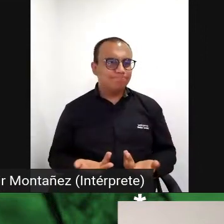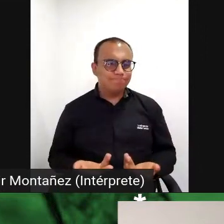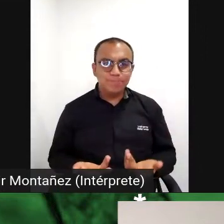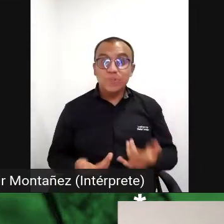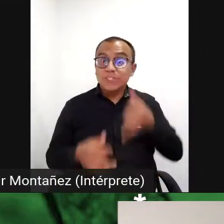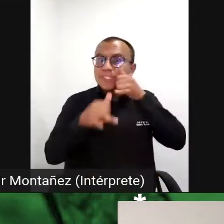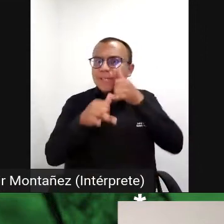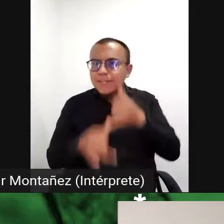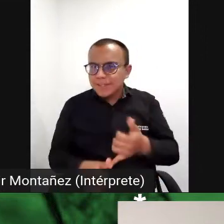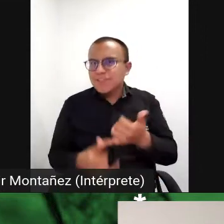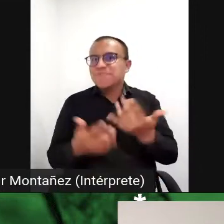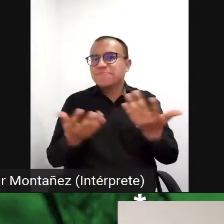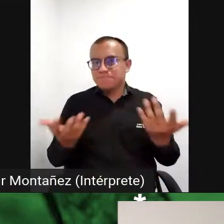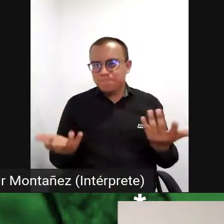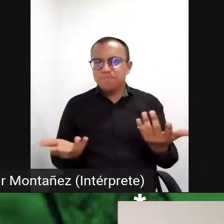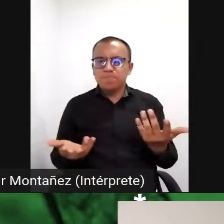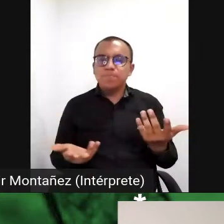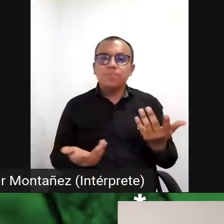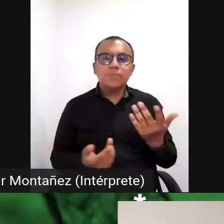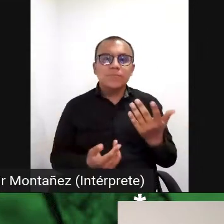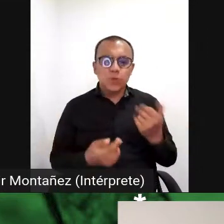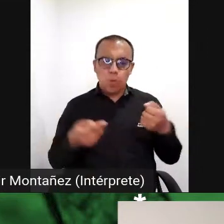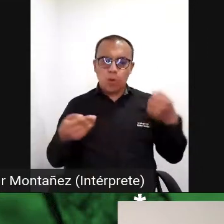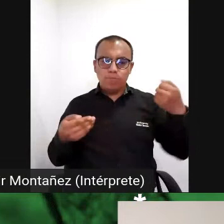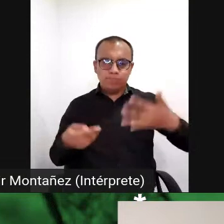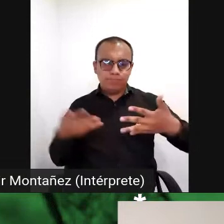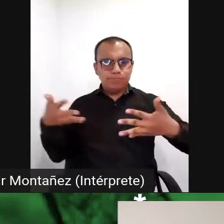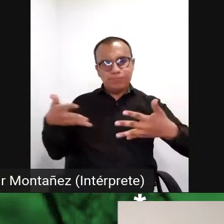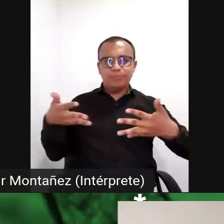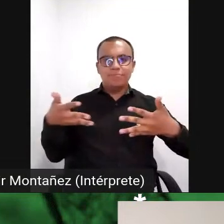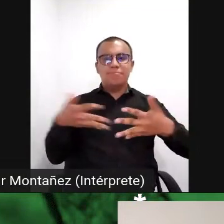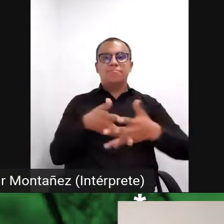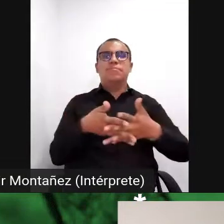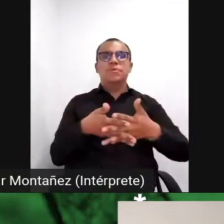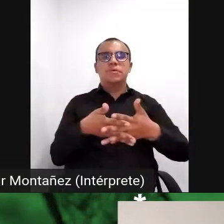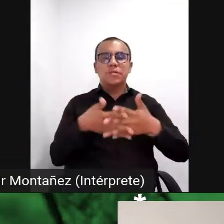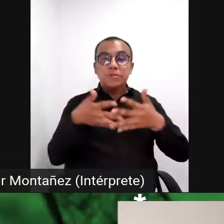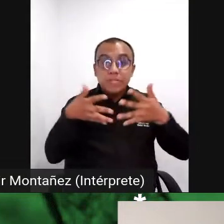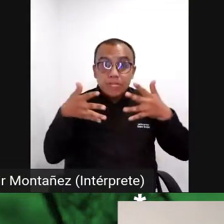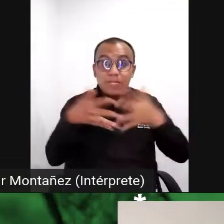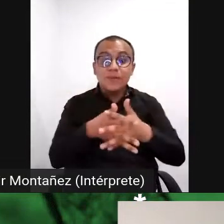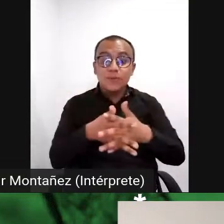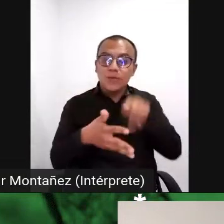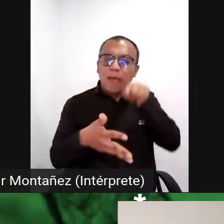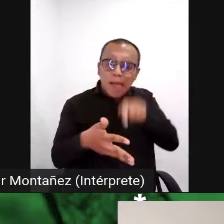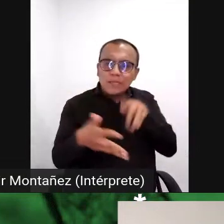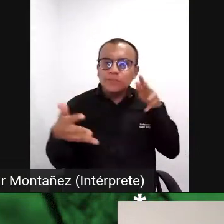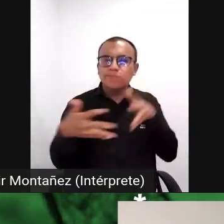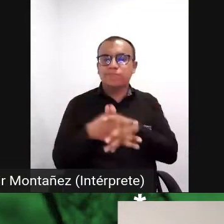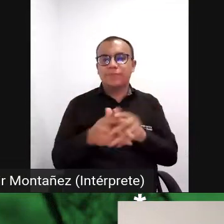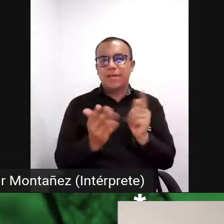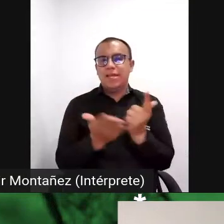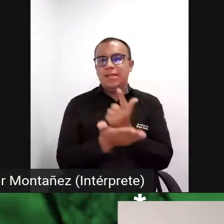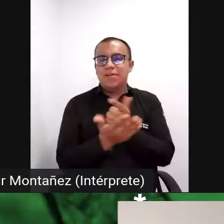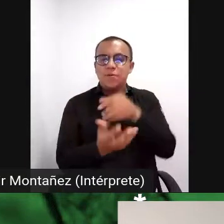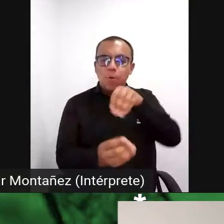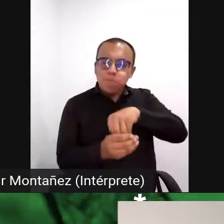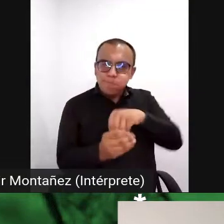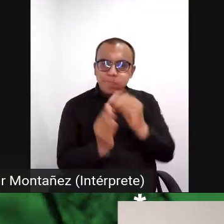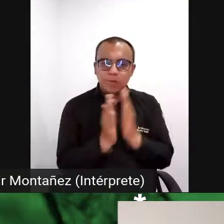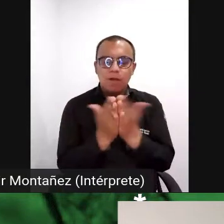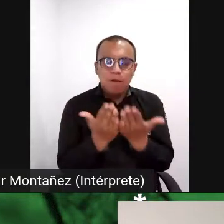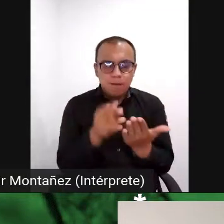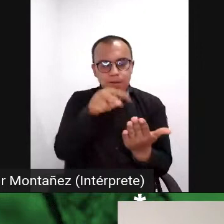científica, digamos, ese cruce, digamos, como creo que es uno de los grandes logros del libro, y en gran medida, pues,